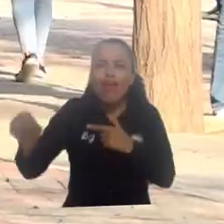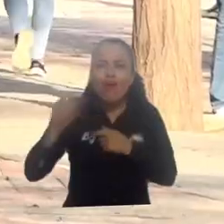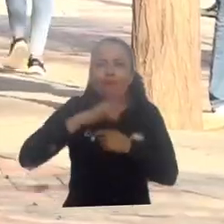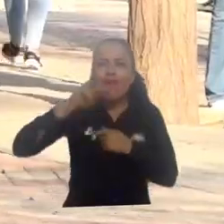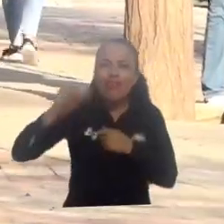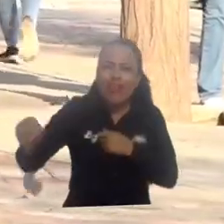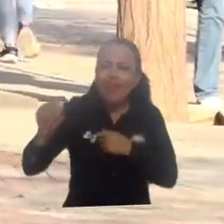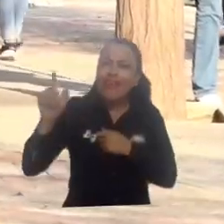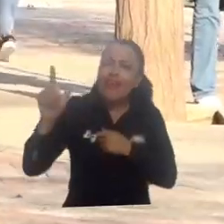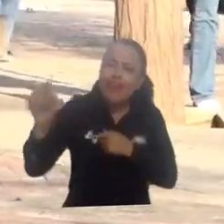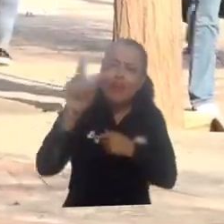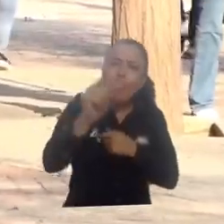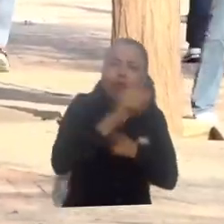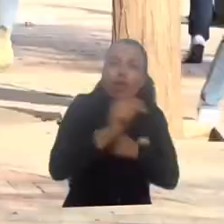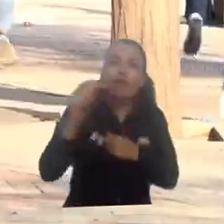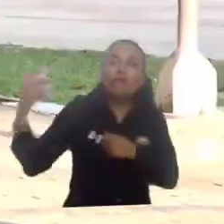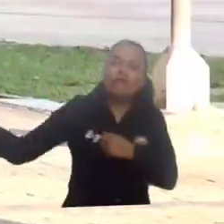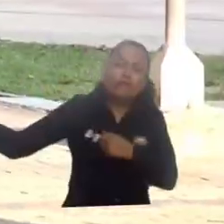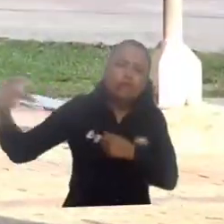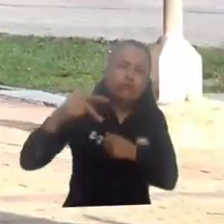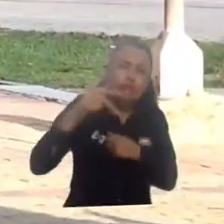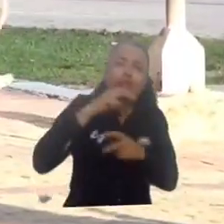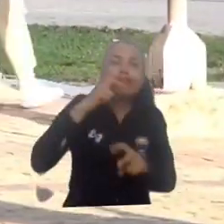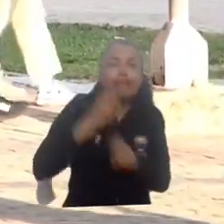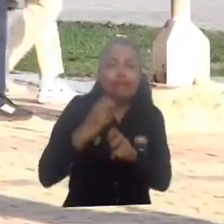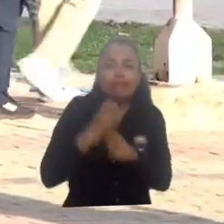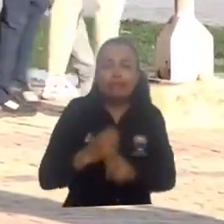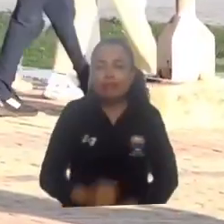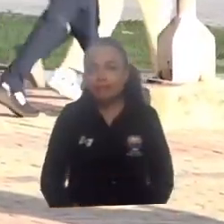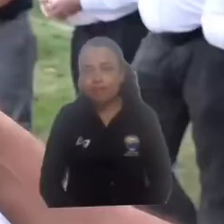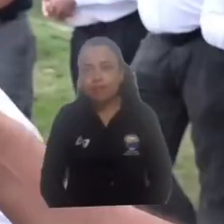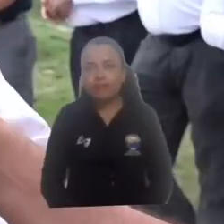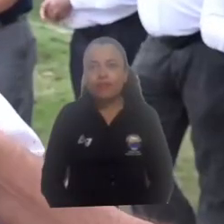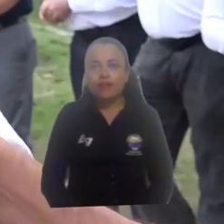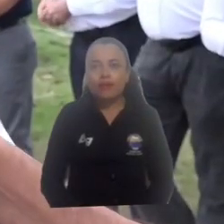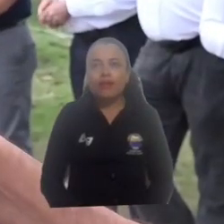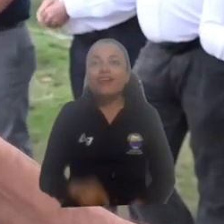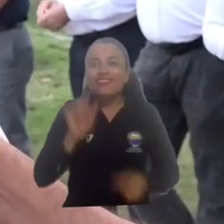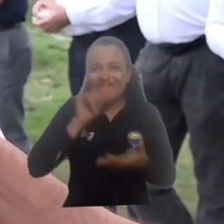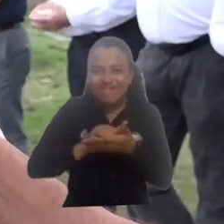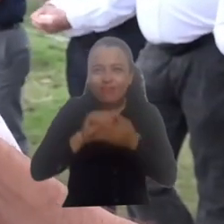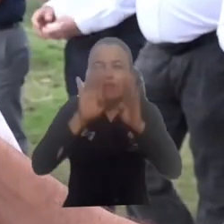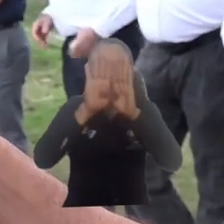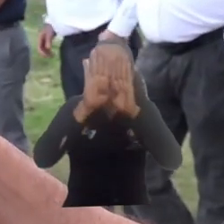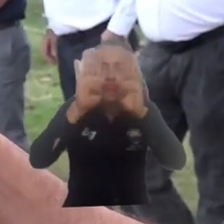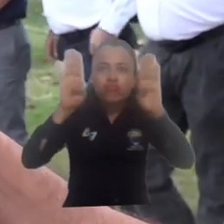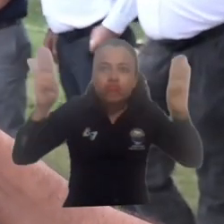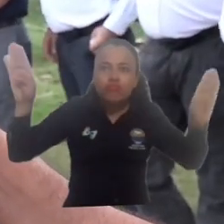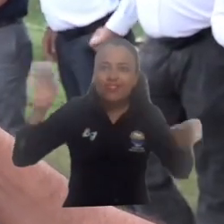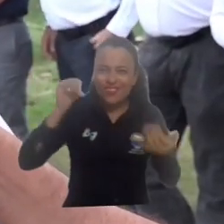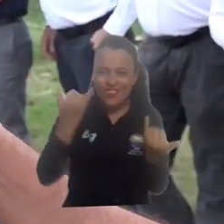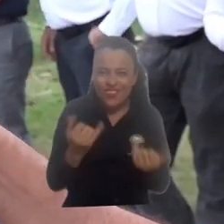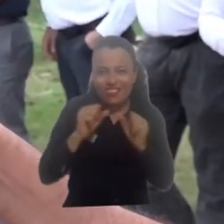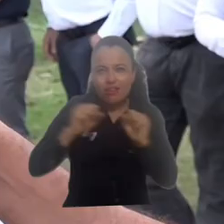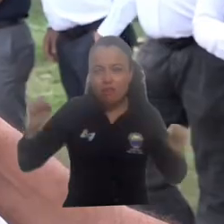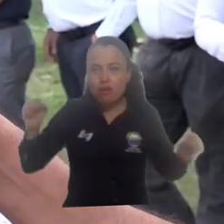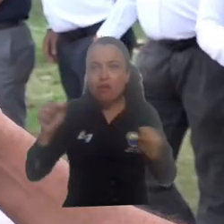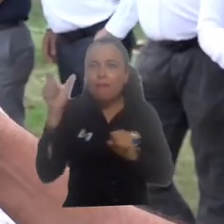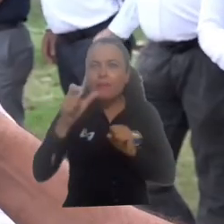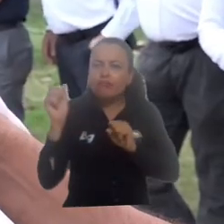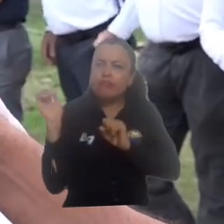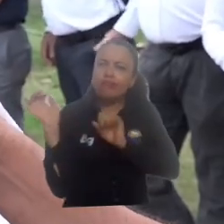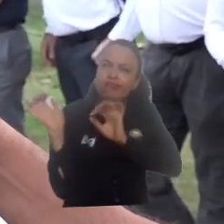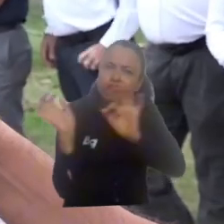en el Magdalena, para quienes el inicio de clases es todo un desafío. Que cuando se abre ese portón, como se hizo esta mañana, entra